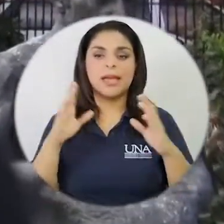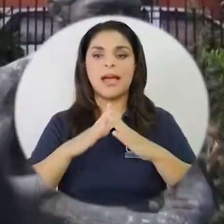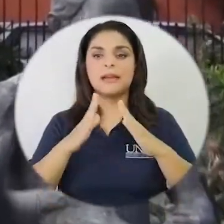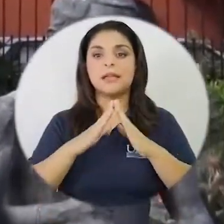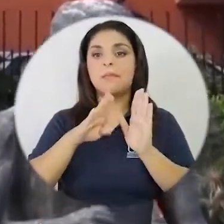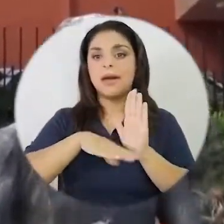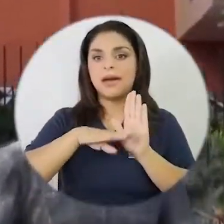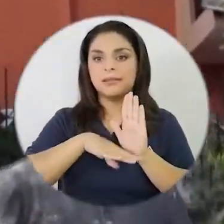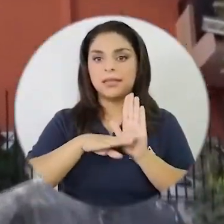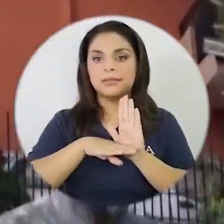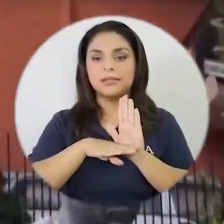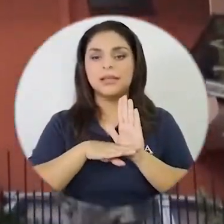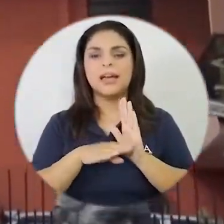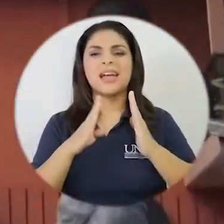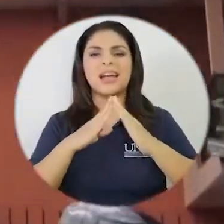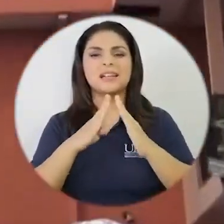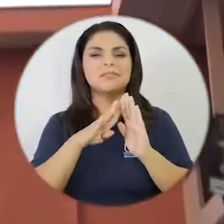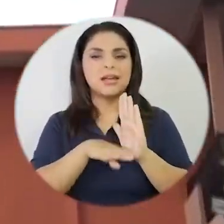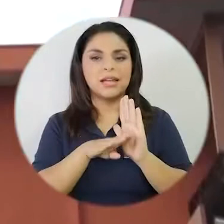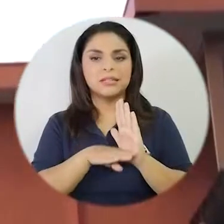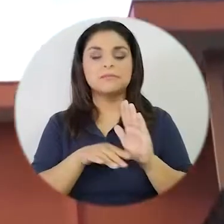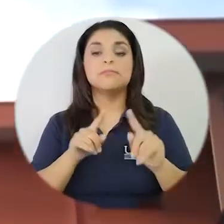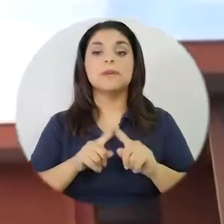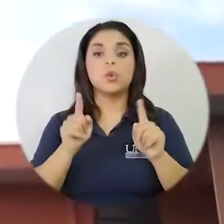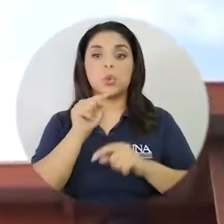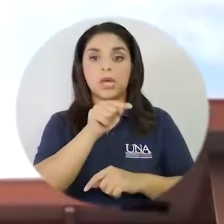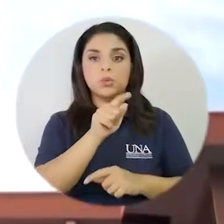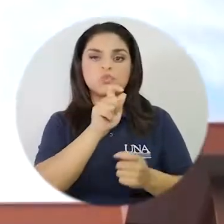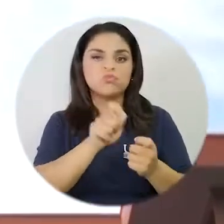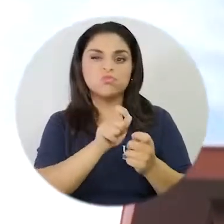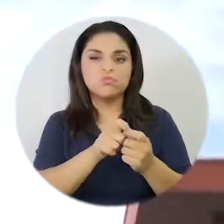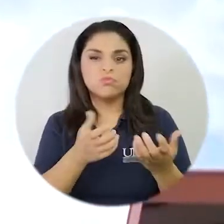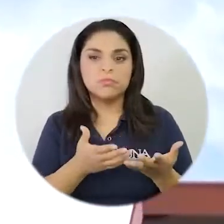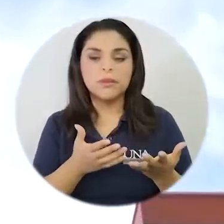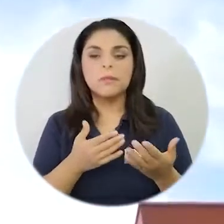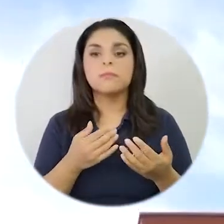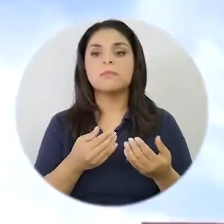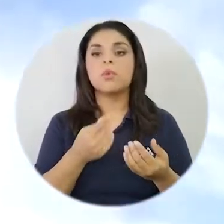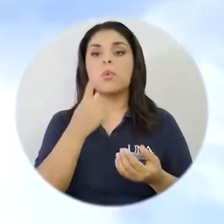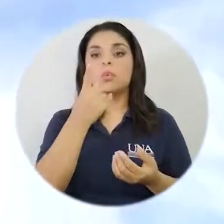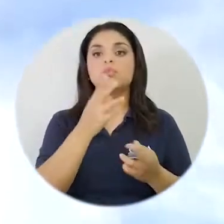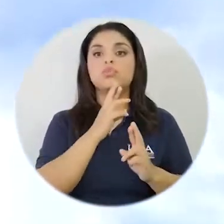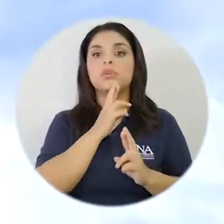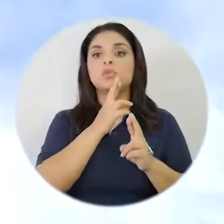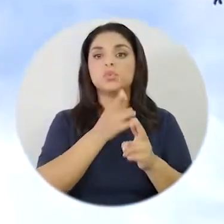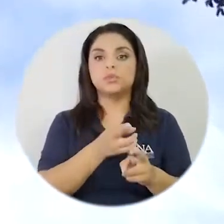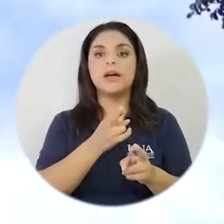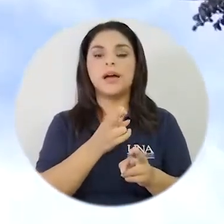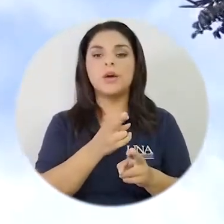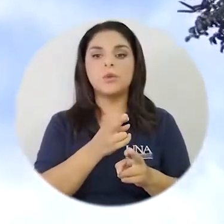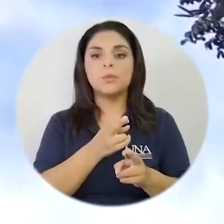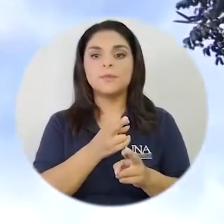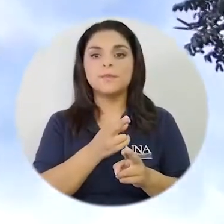denominadas casas baratas. Dicen, es que estas son las casas baratas, precisamente son